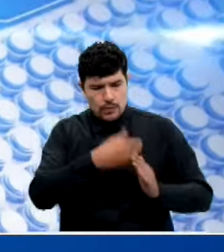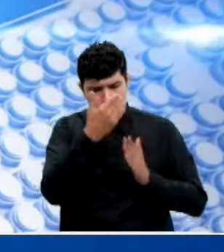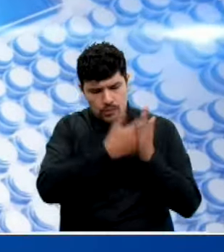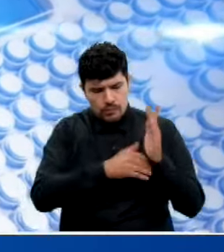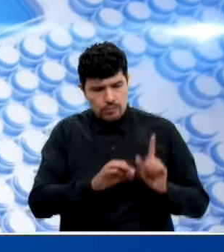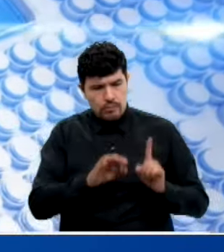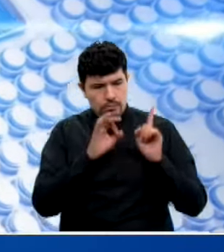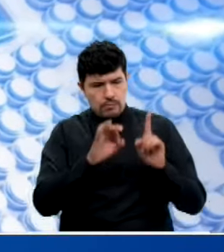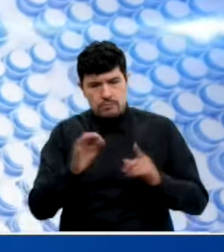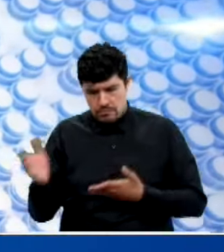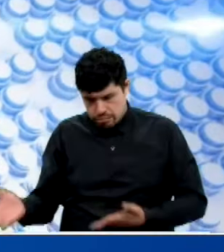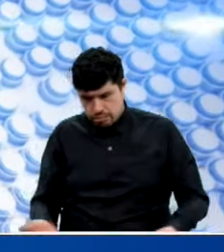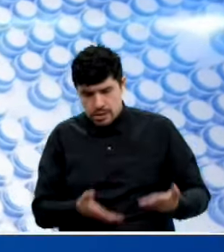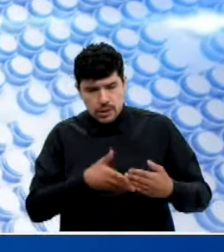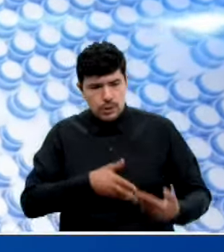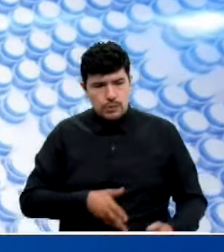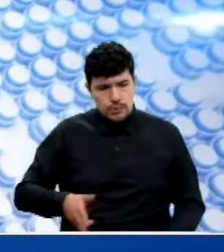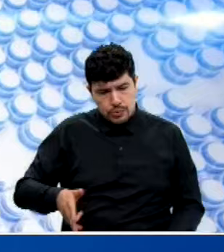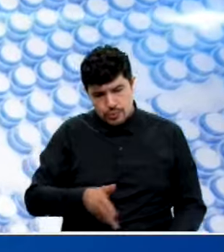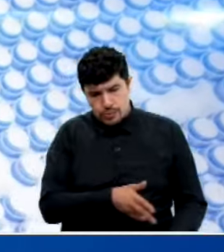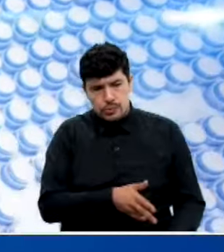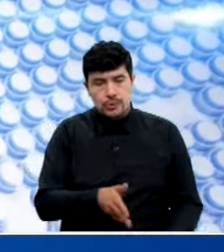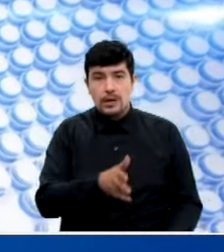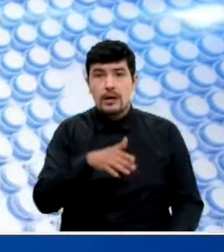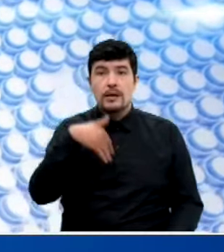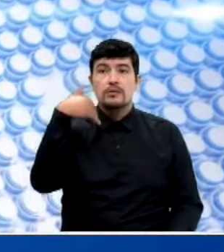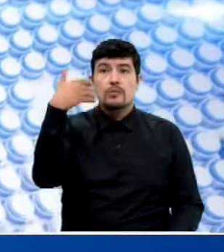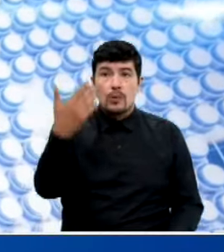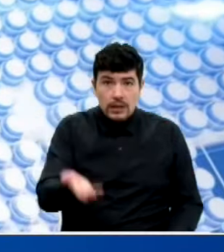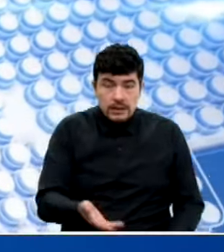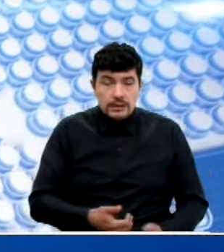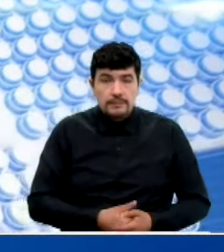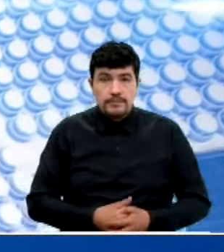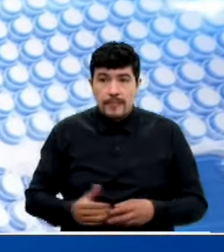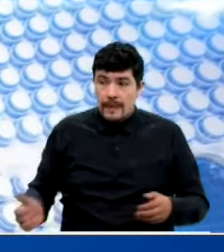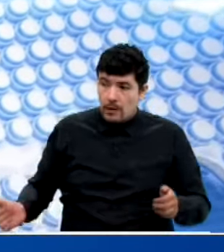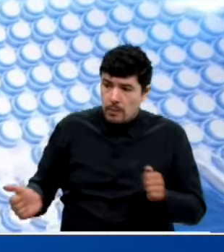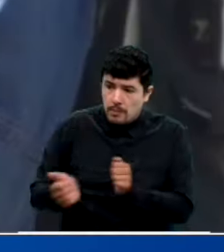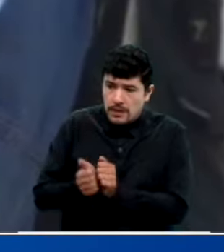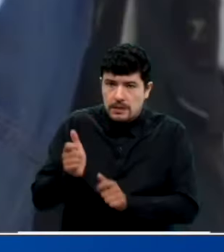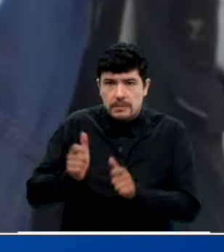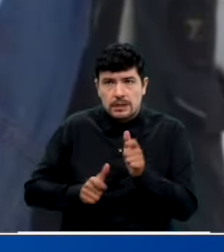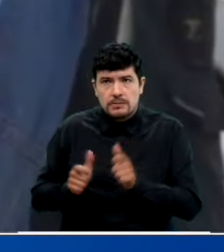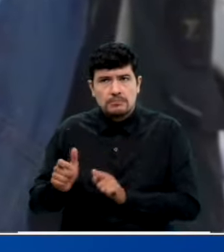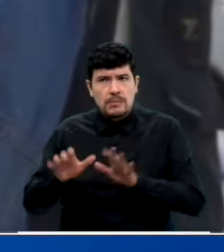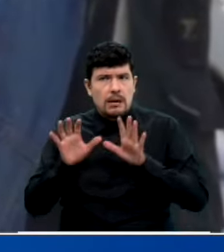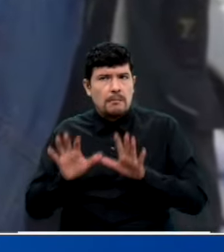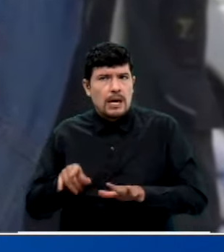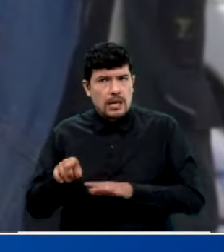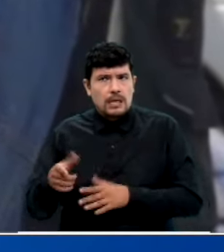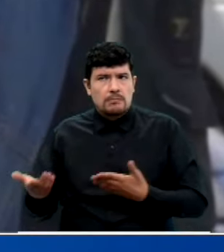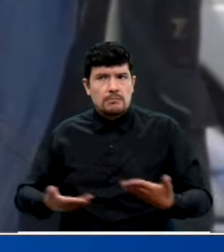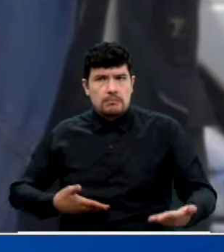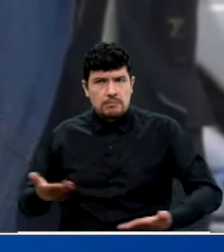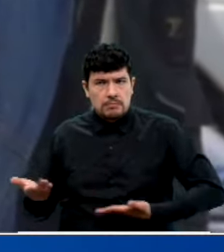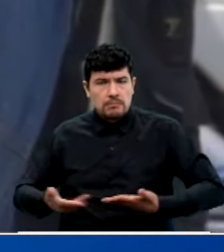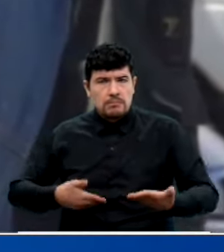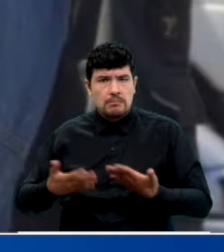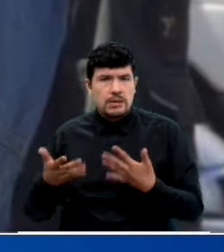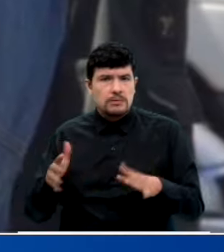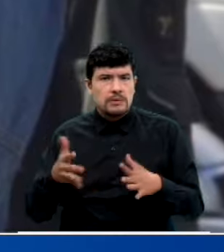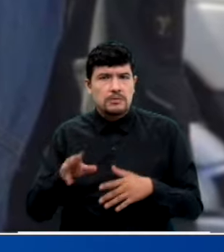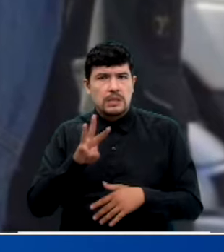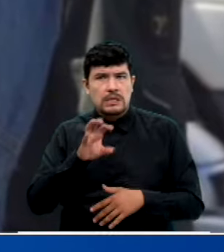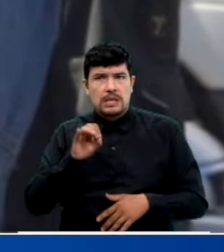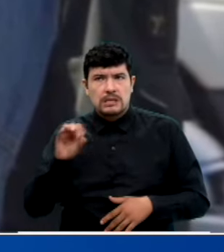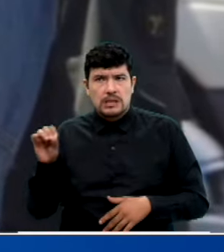al día y le permitieron continuar el recorrido. Posteriormente, él y sus acompañantes habrían parado en una tienda, unos 300 metros